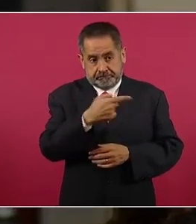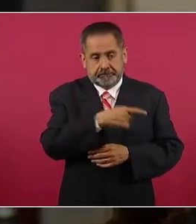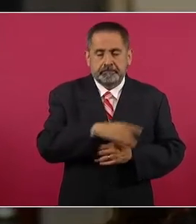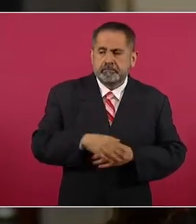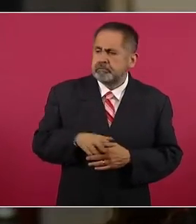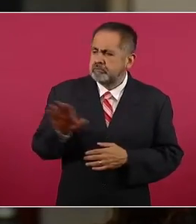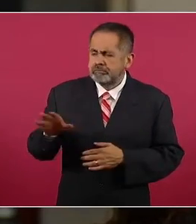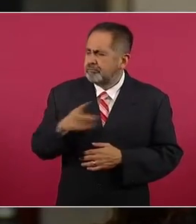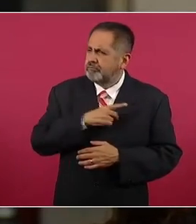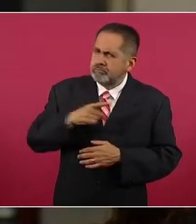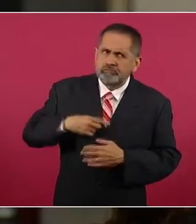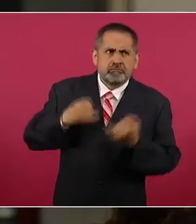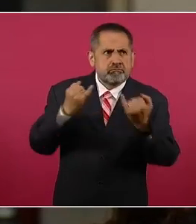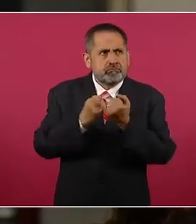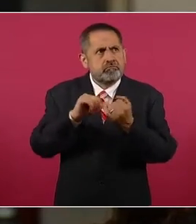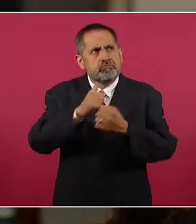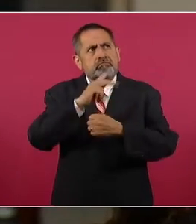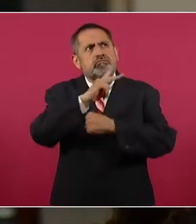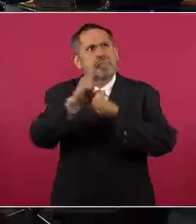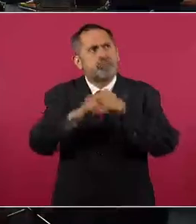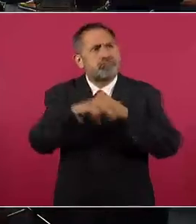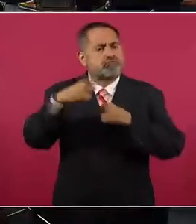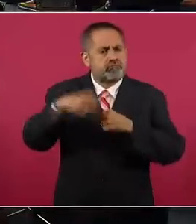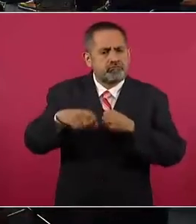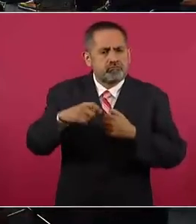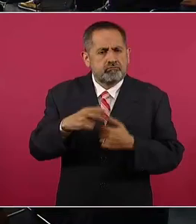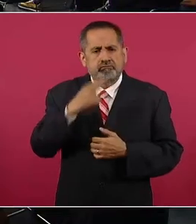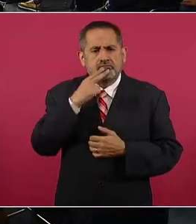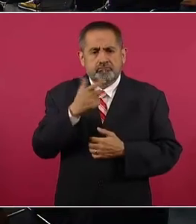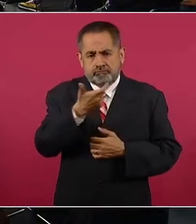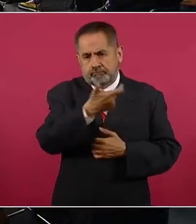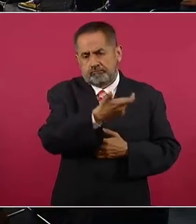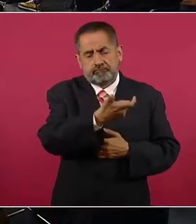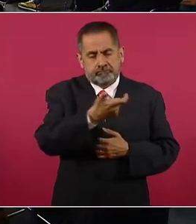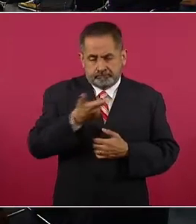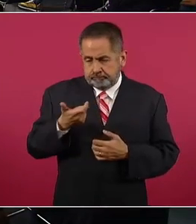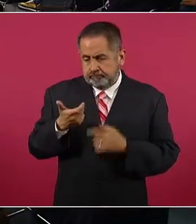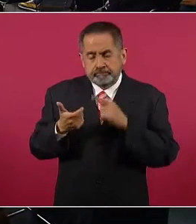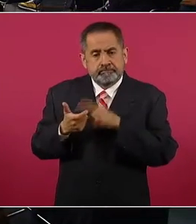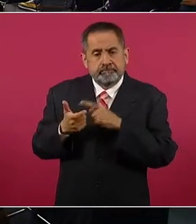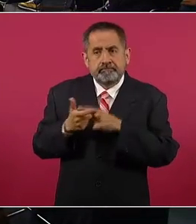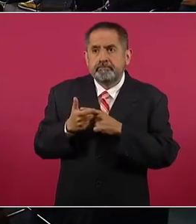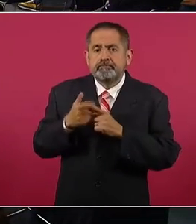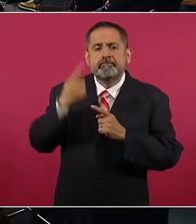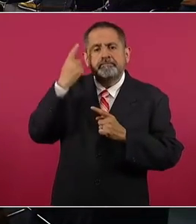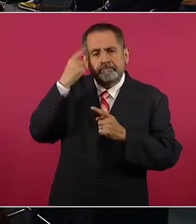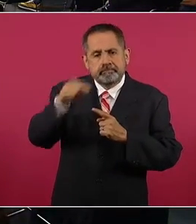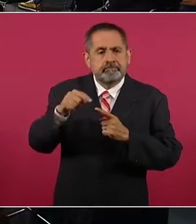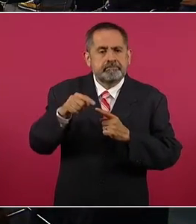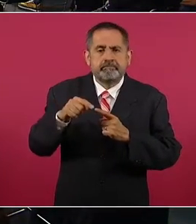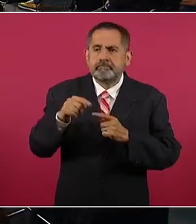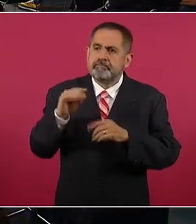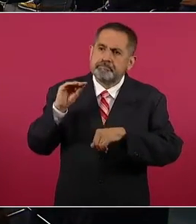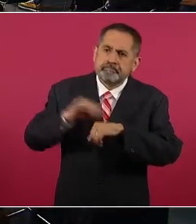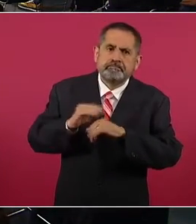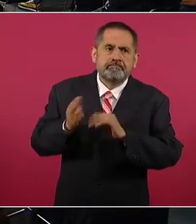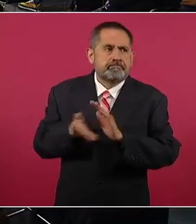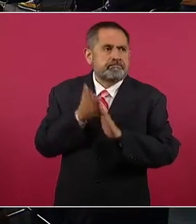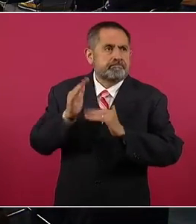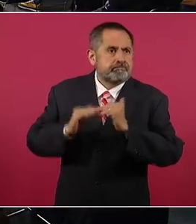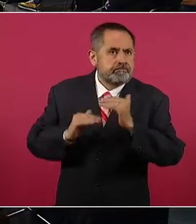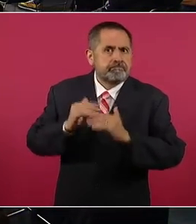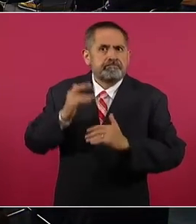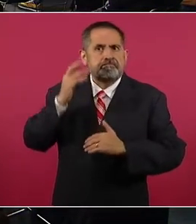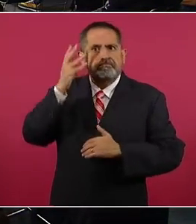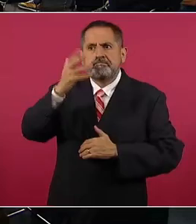imitar a los países ricos, a los que usan el dinero público para construir prosperidad y combatir